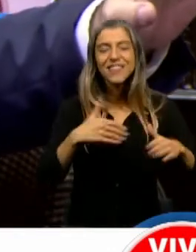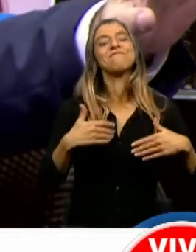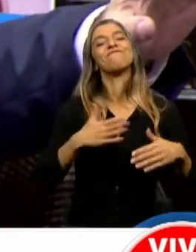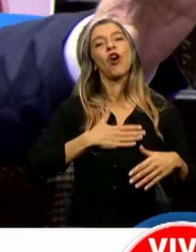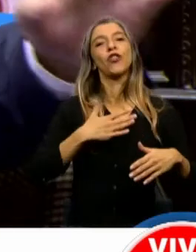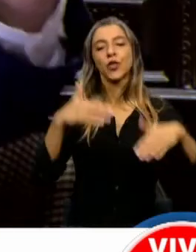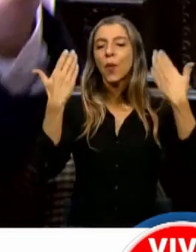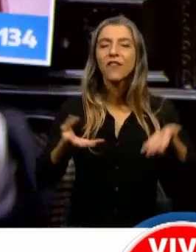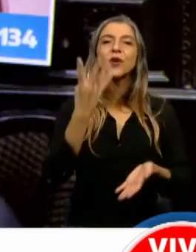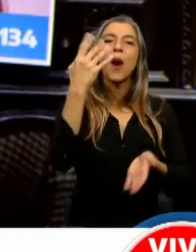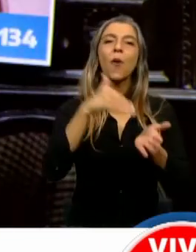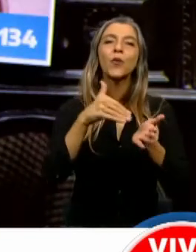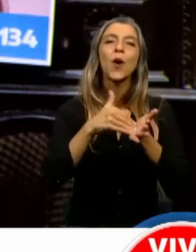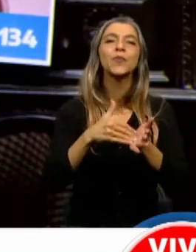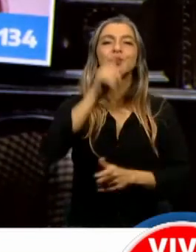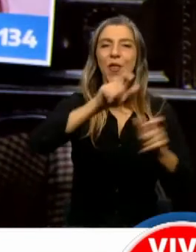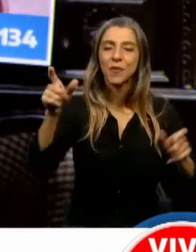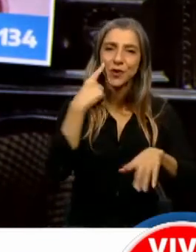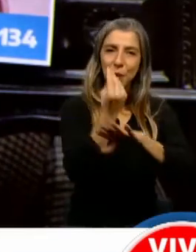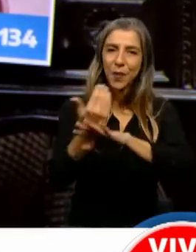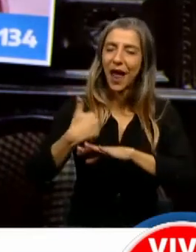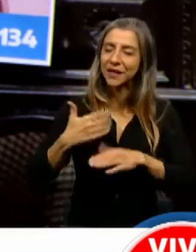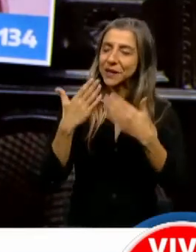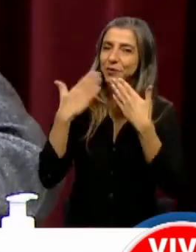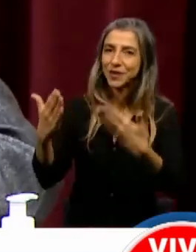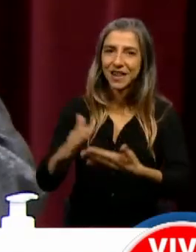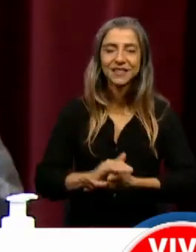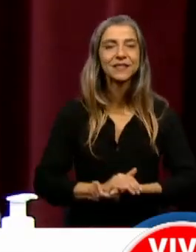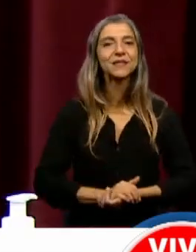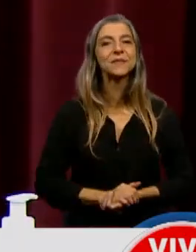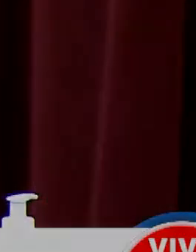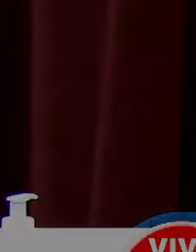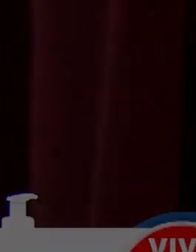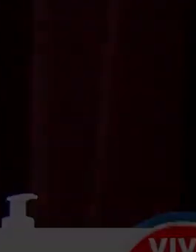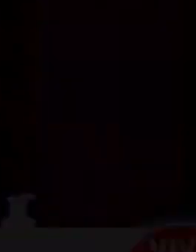4 millones de argentinos. Muchas gracias, presidente. Muchas gracias, diputado Casareto.